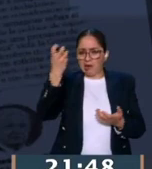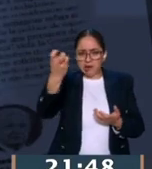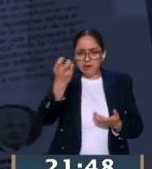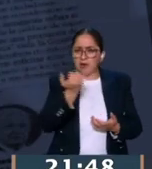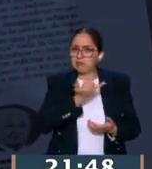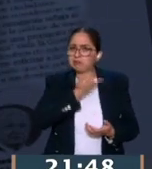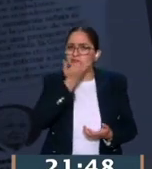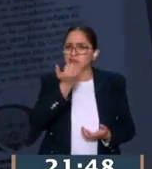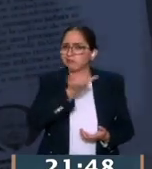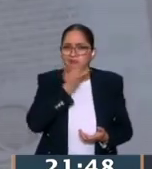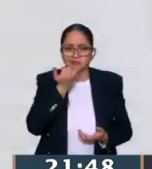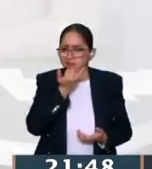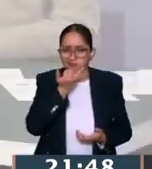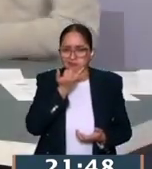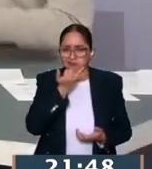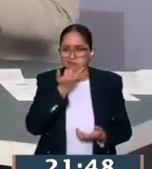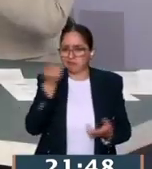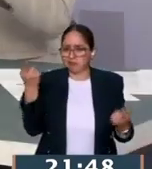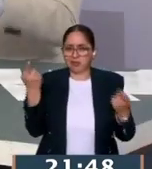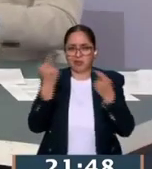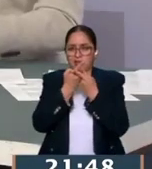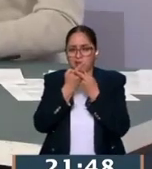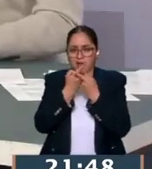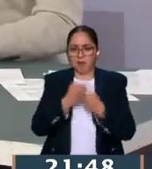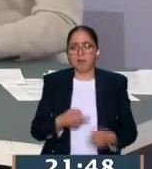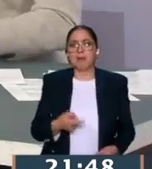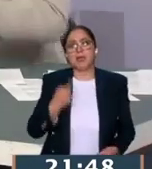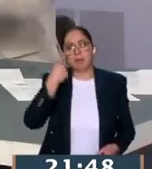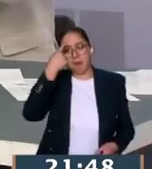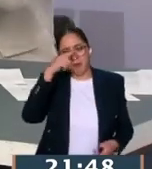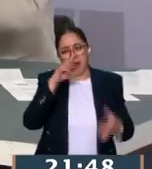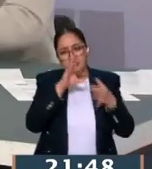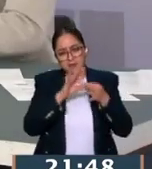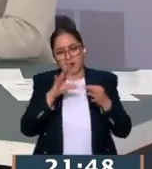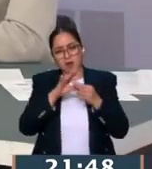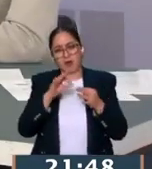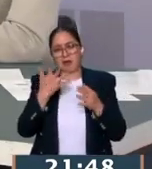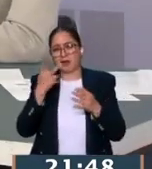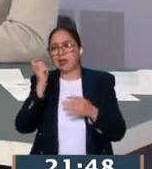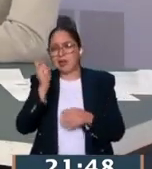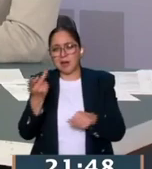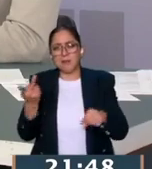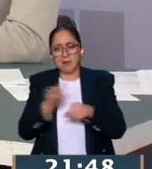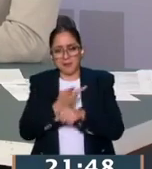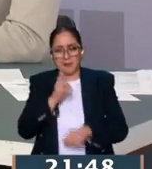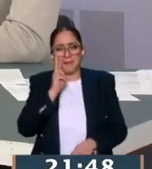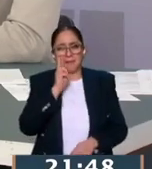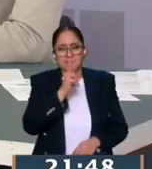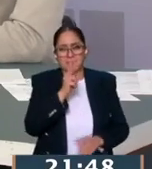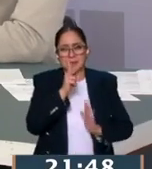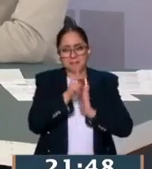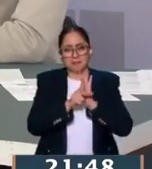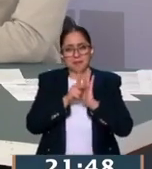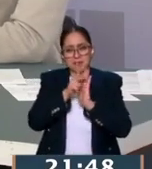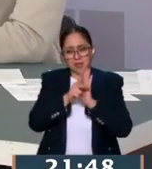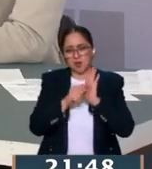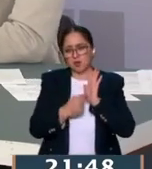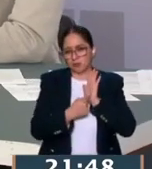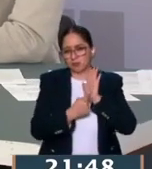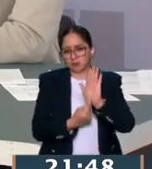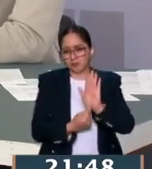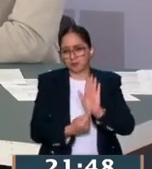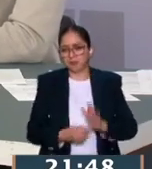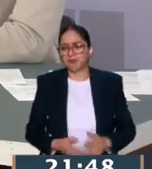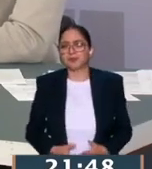mira, justamente para deshacer este contexto, ¿te parece si vamos a ver rápidamente el byte que dio el día de ayer el